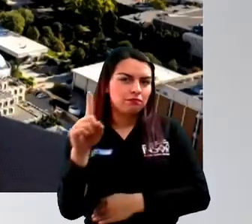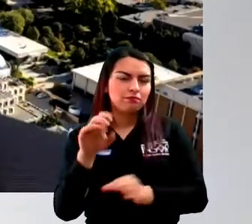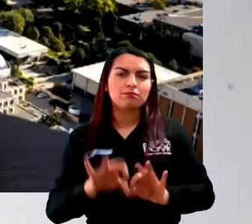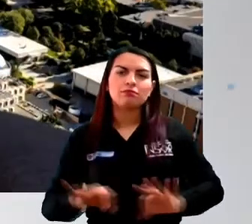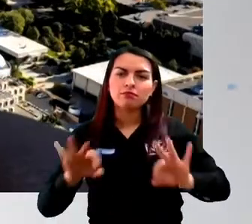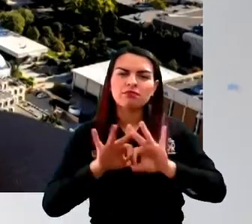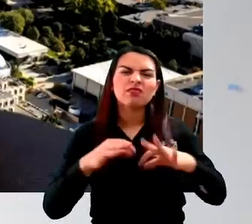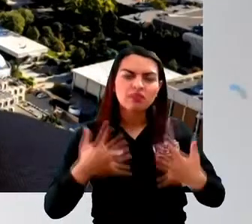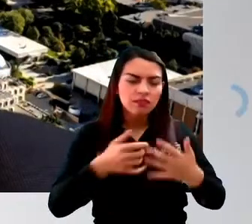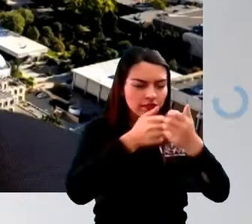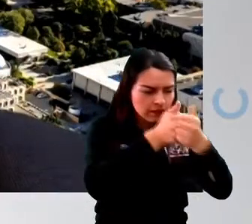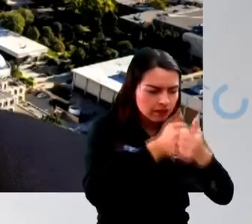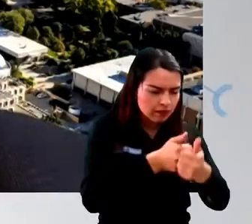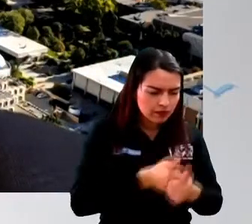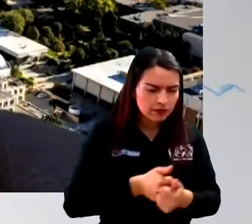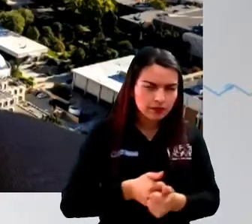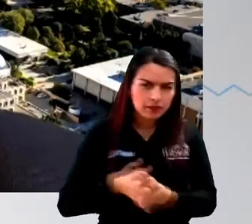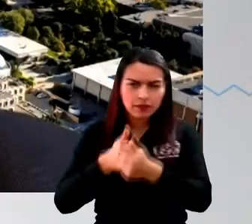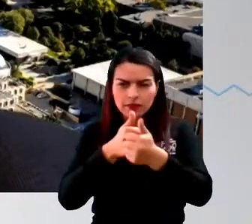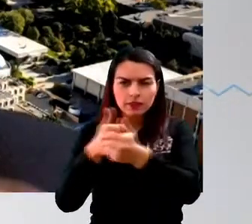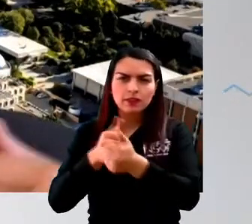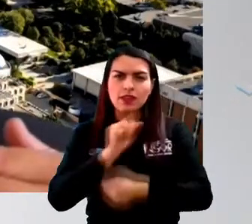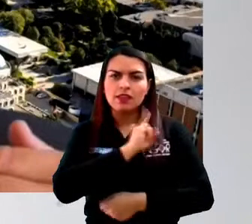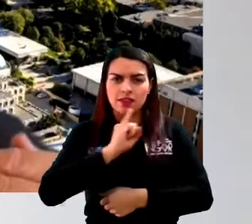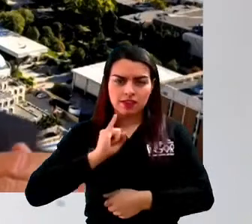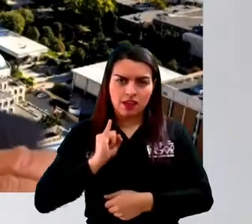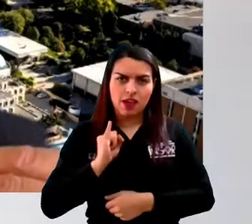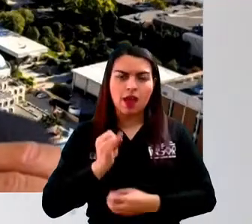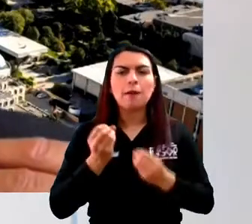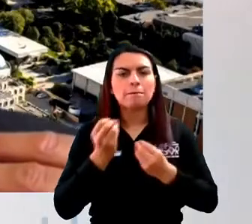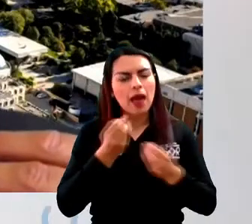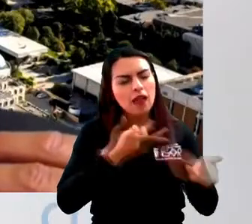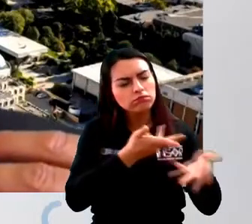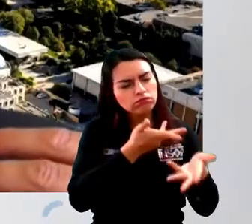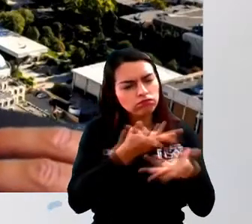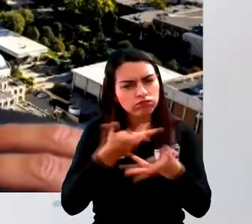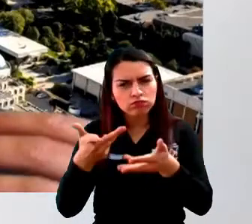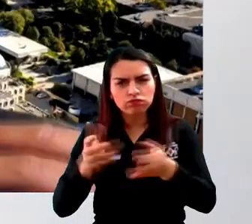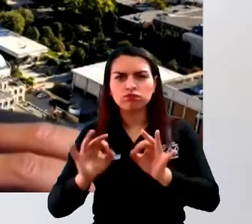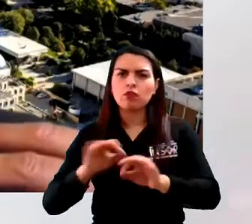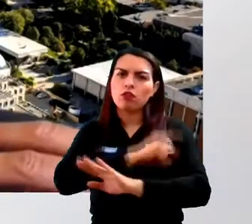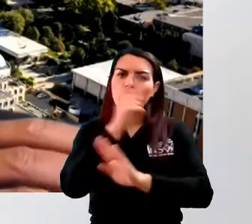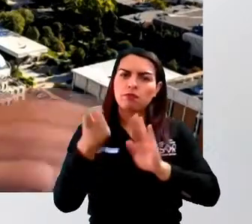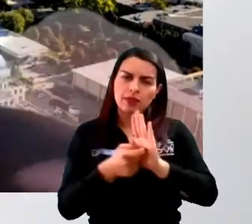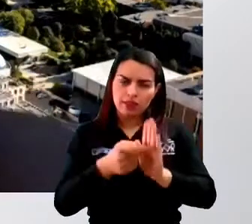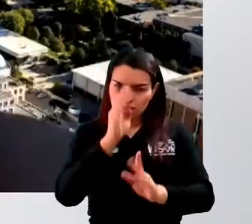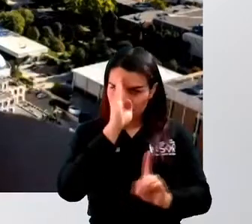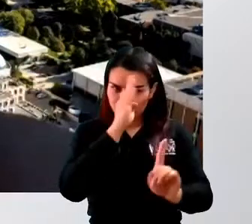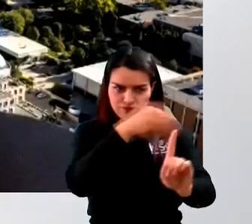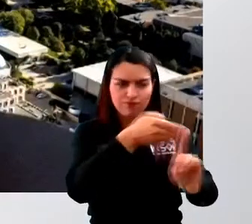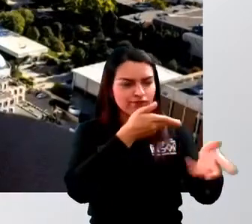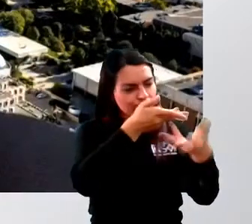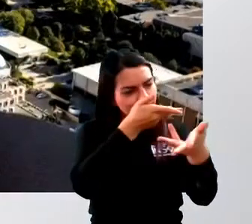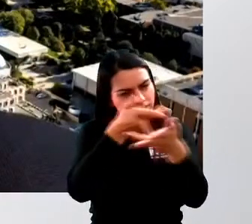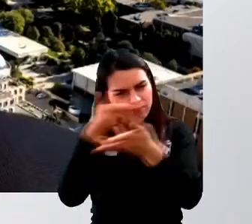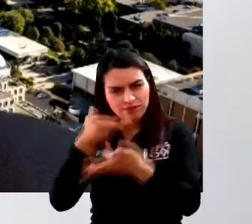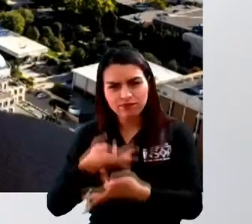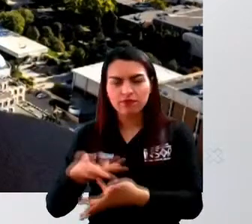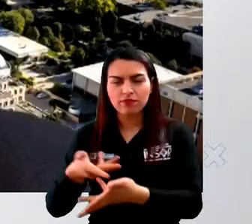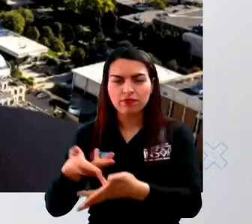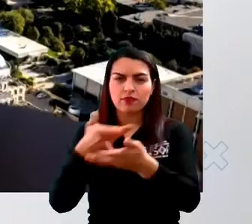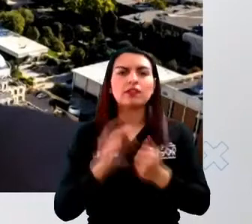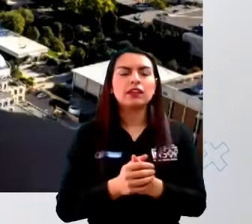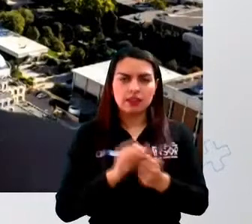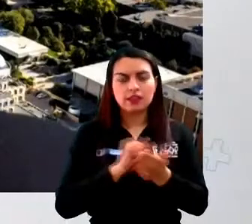tiempo con nuestros estudiantes individuales y dándoles una retroalimentación directamente a ellos y entregar